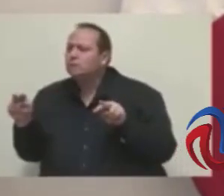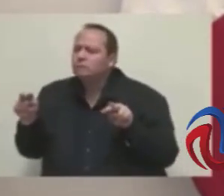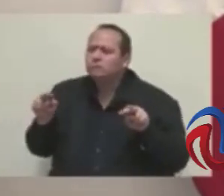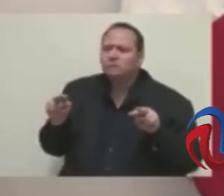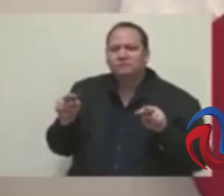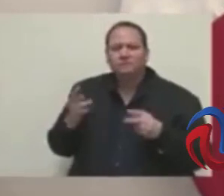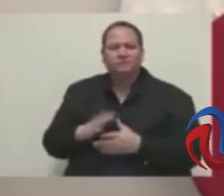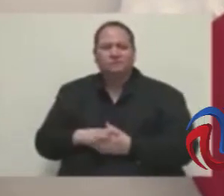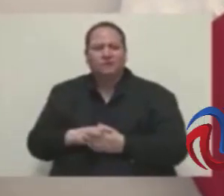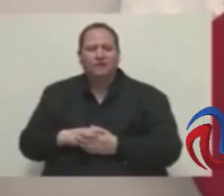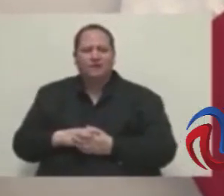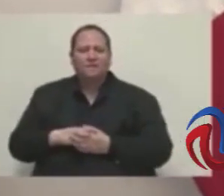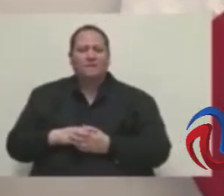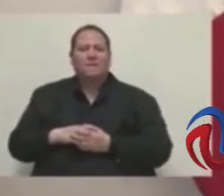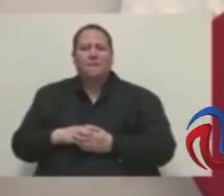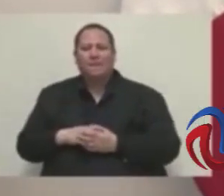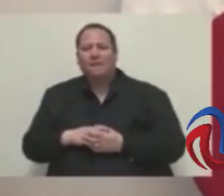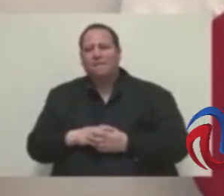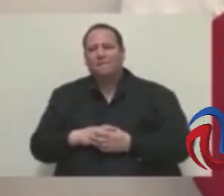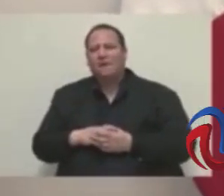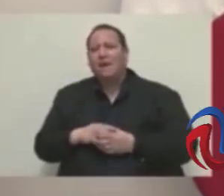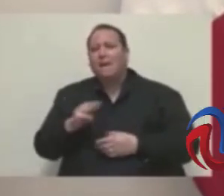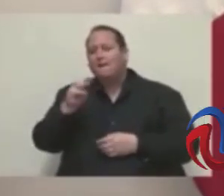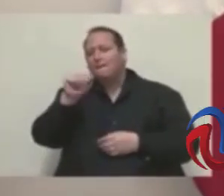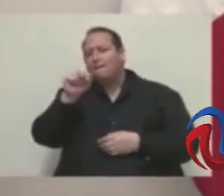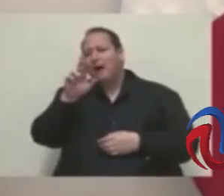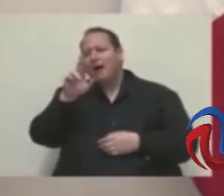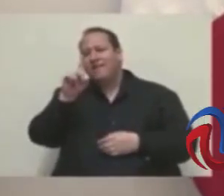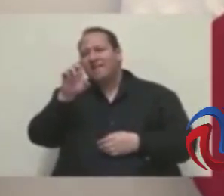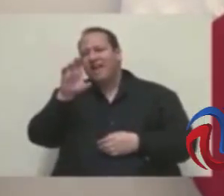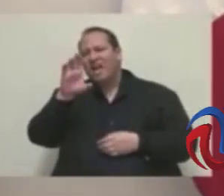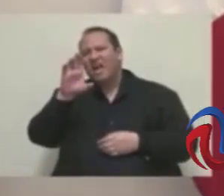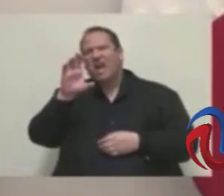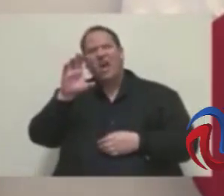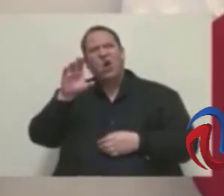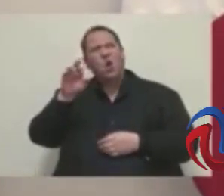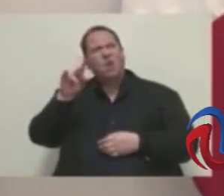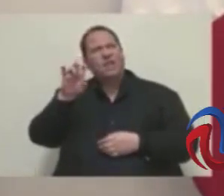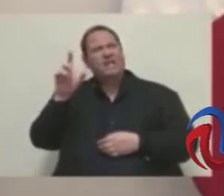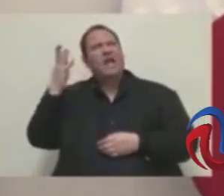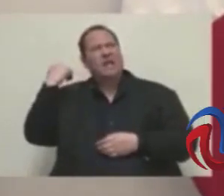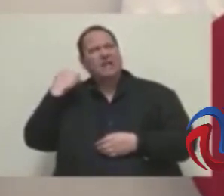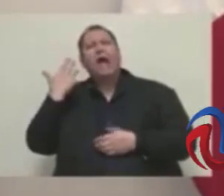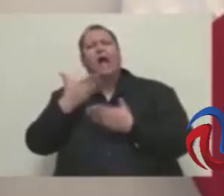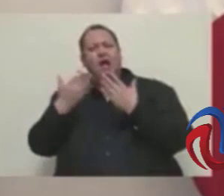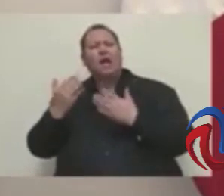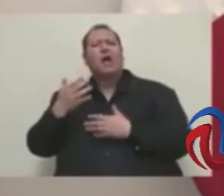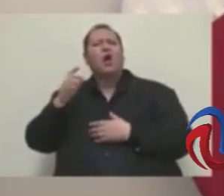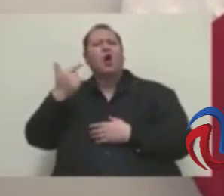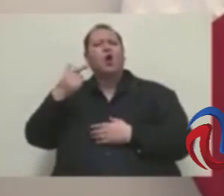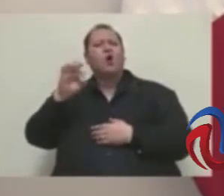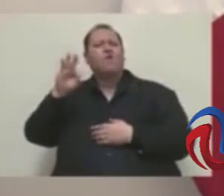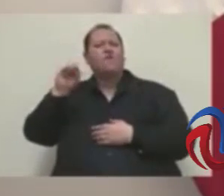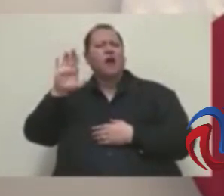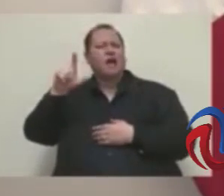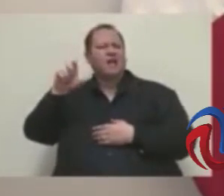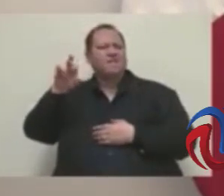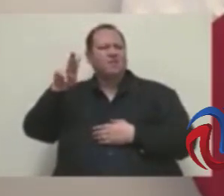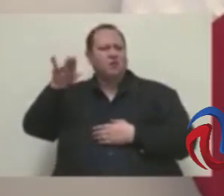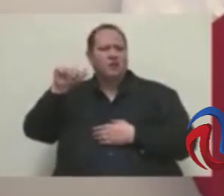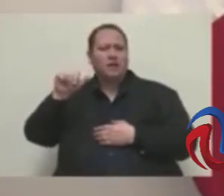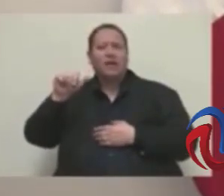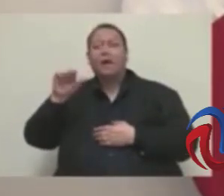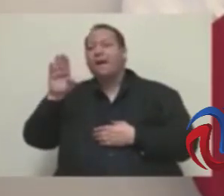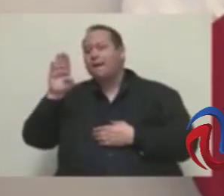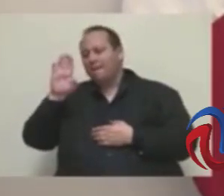Mars cosa anteriormente cosa mar llamado mar de Cortés ahora llamado mar cosa el golfo de California donde están los estados precisamente de baja